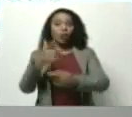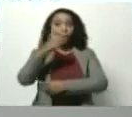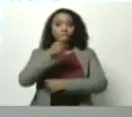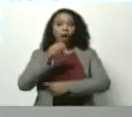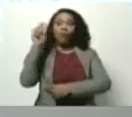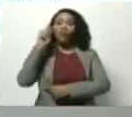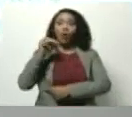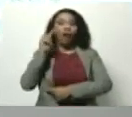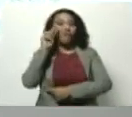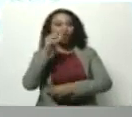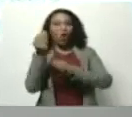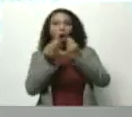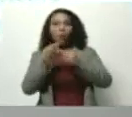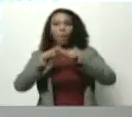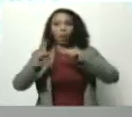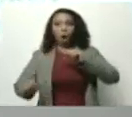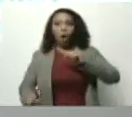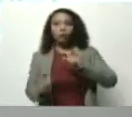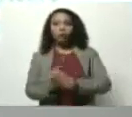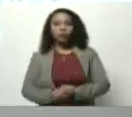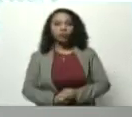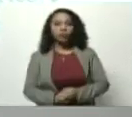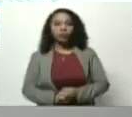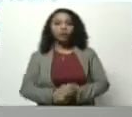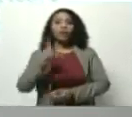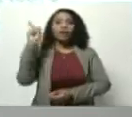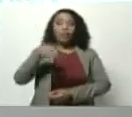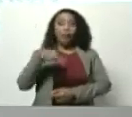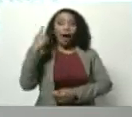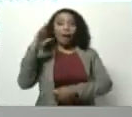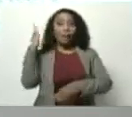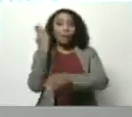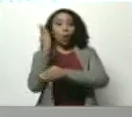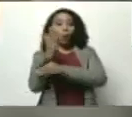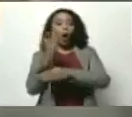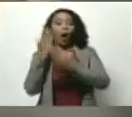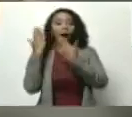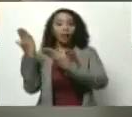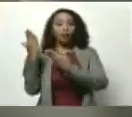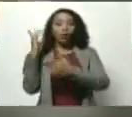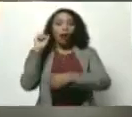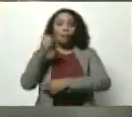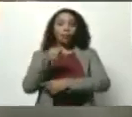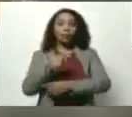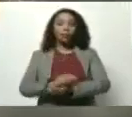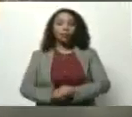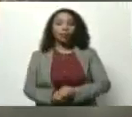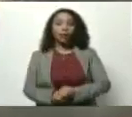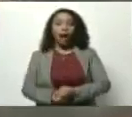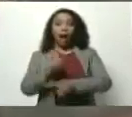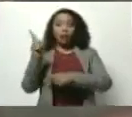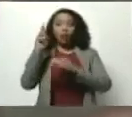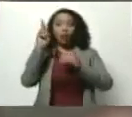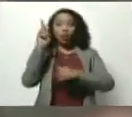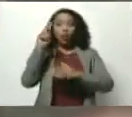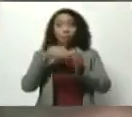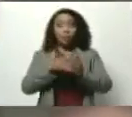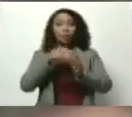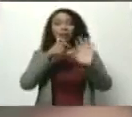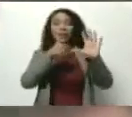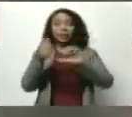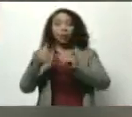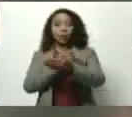han visto a la electricidad y también lo están sancionando a ellos fue un suspiro en vivo esos 2.600 millones de personas